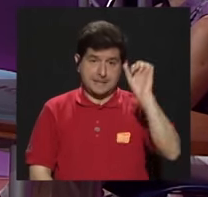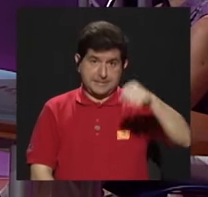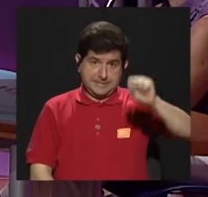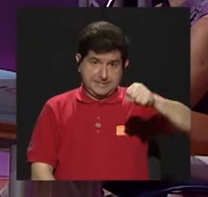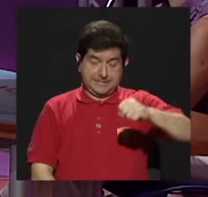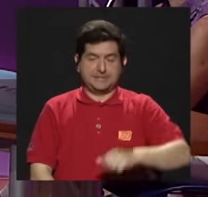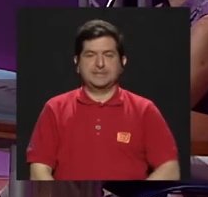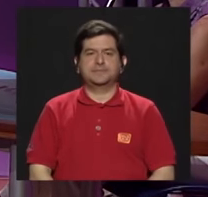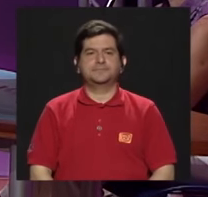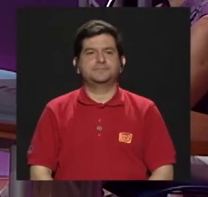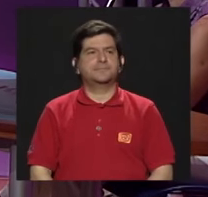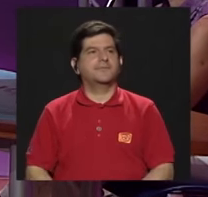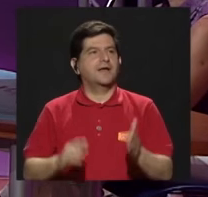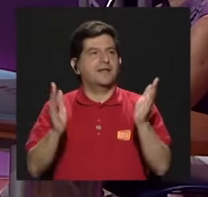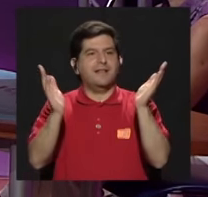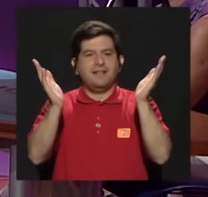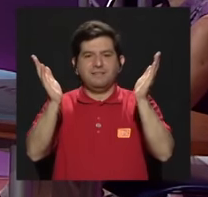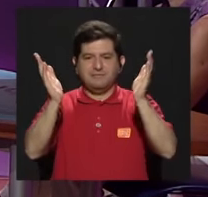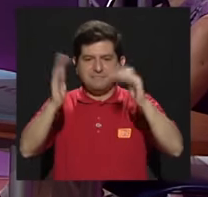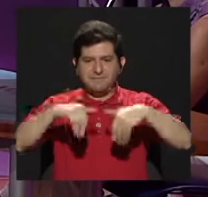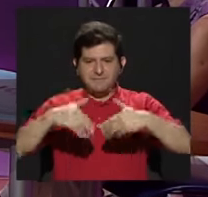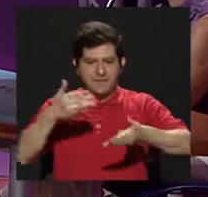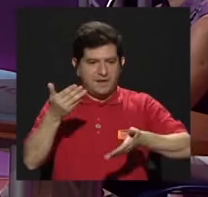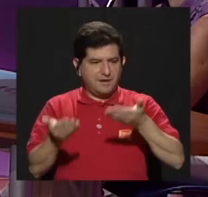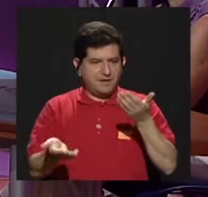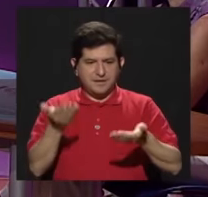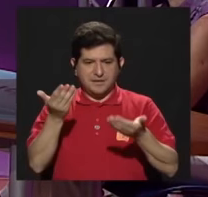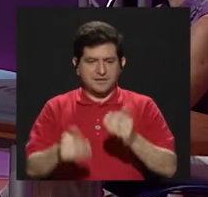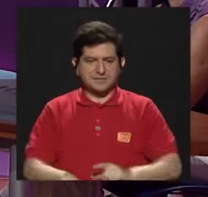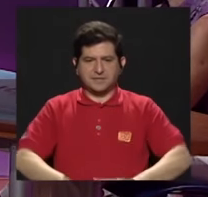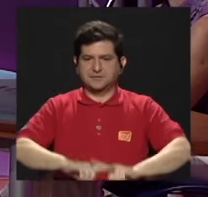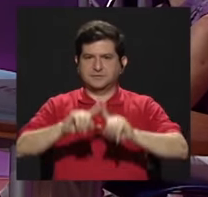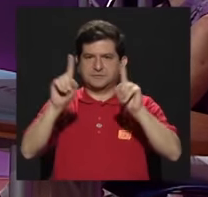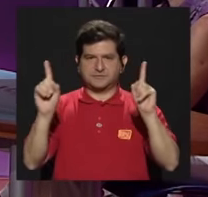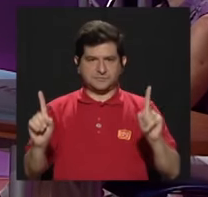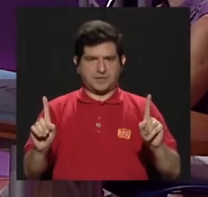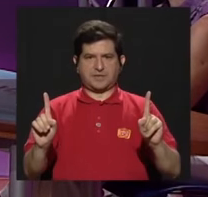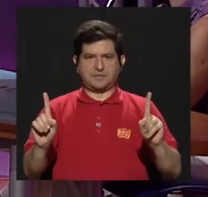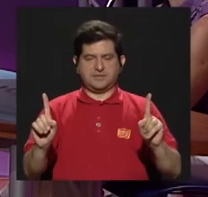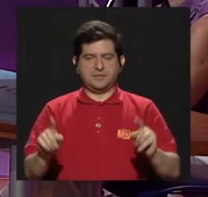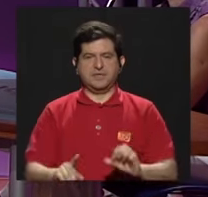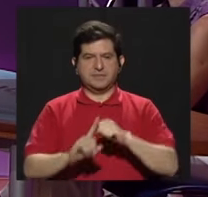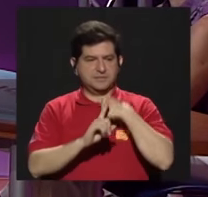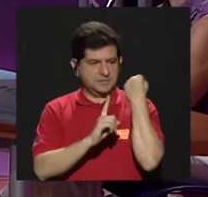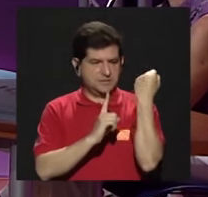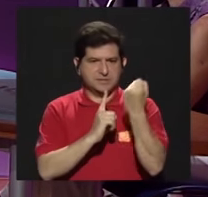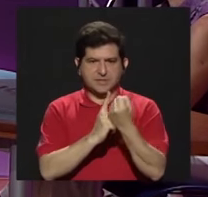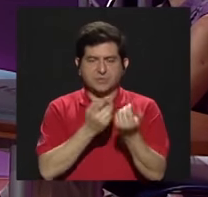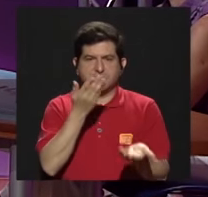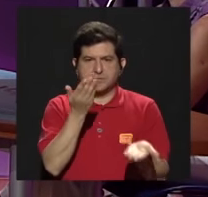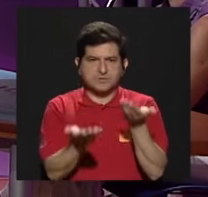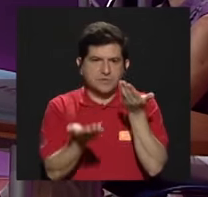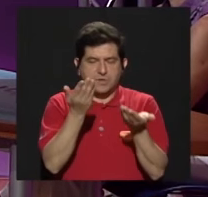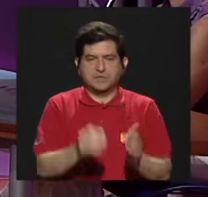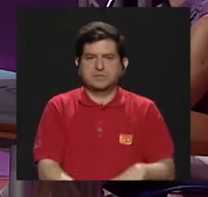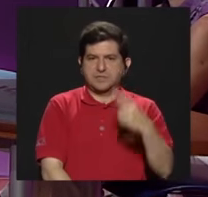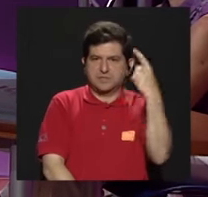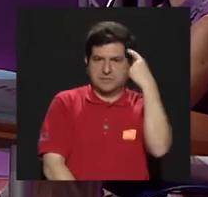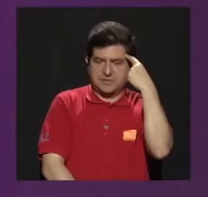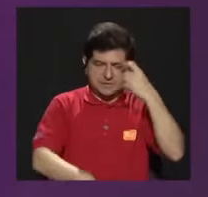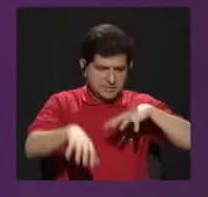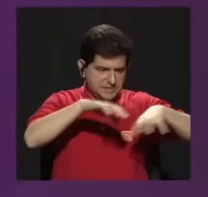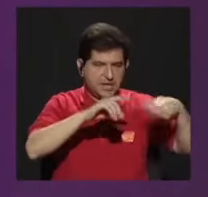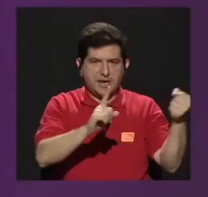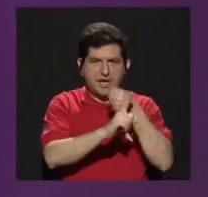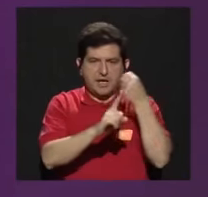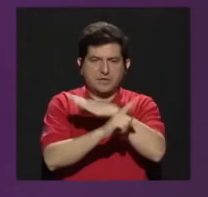que no hay entonces, digamos, como una diferenciación, ¿verdad?, en relación a lo que podría ser entonces un acto